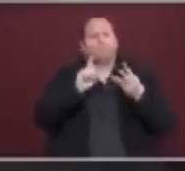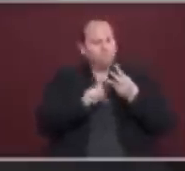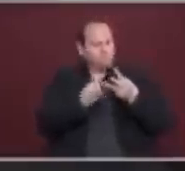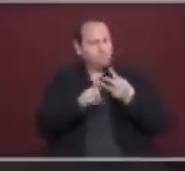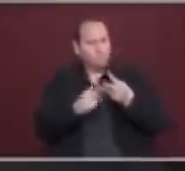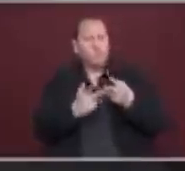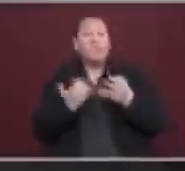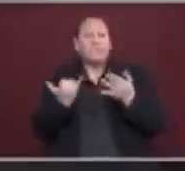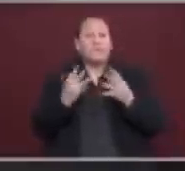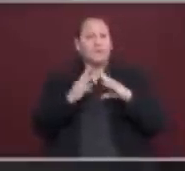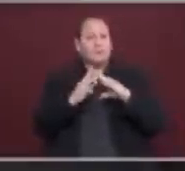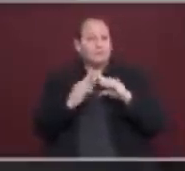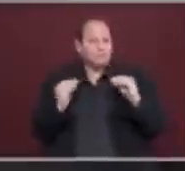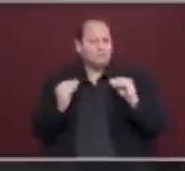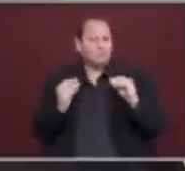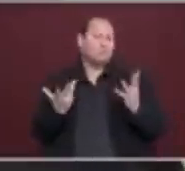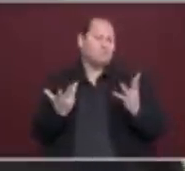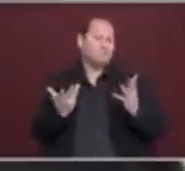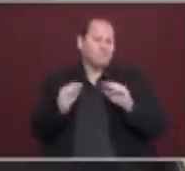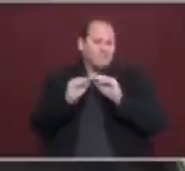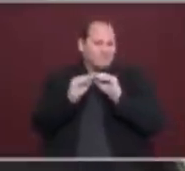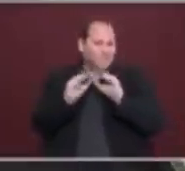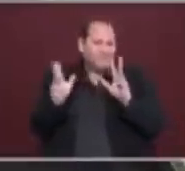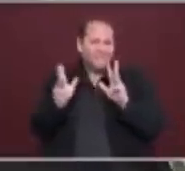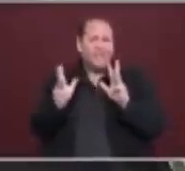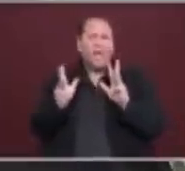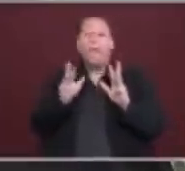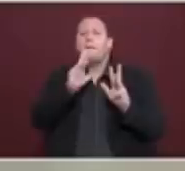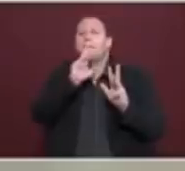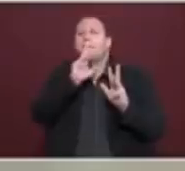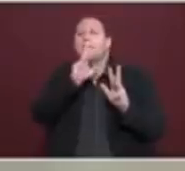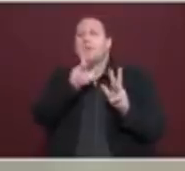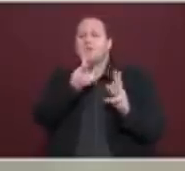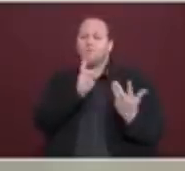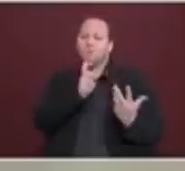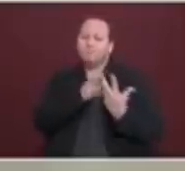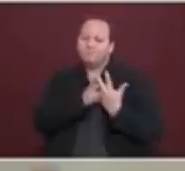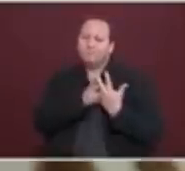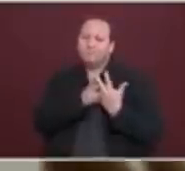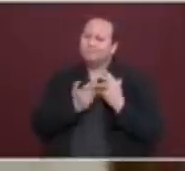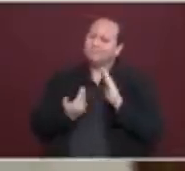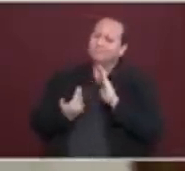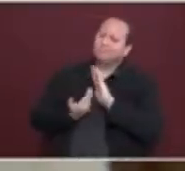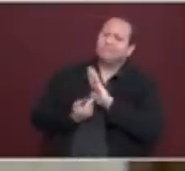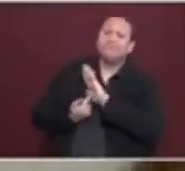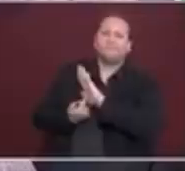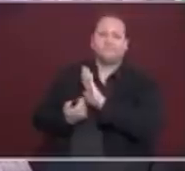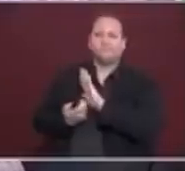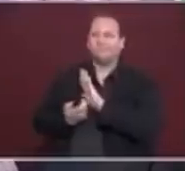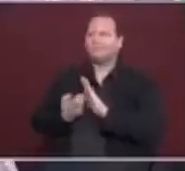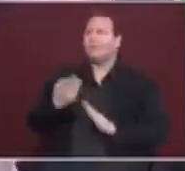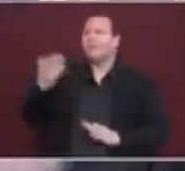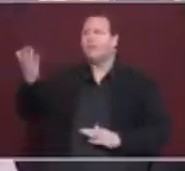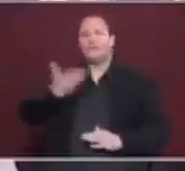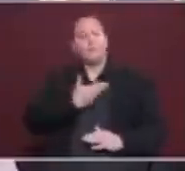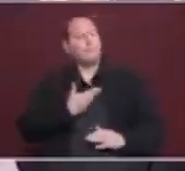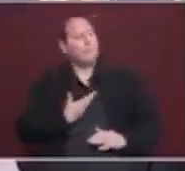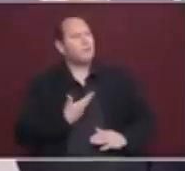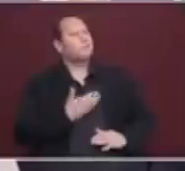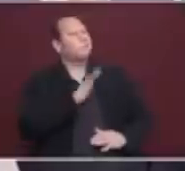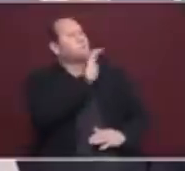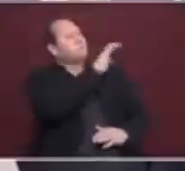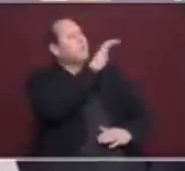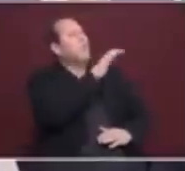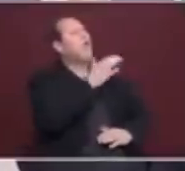y resolver lo que mejor convenga presidente sobre el agua sobre el agua